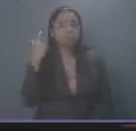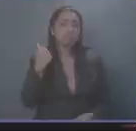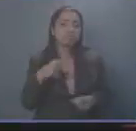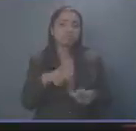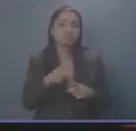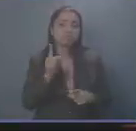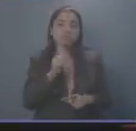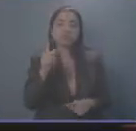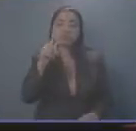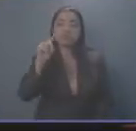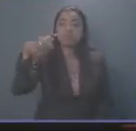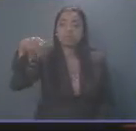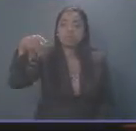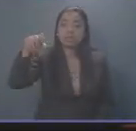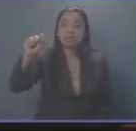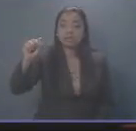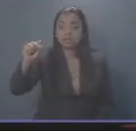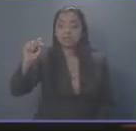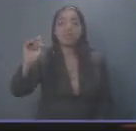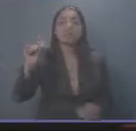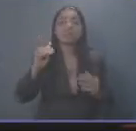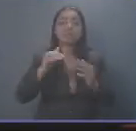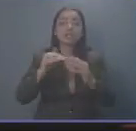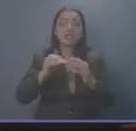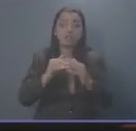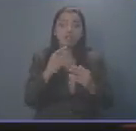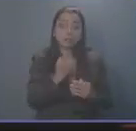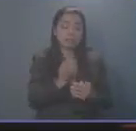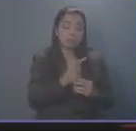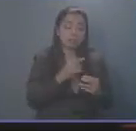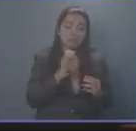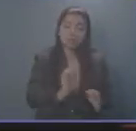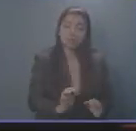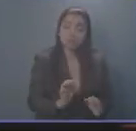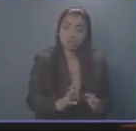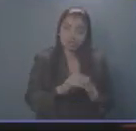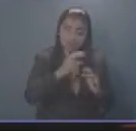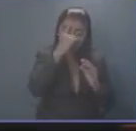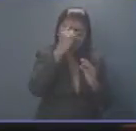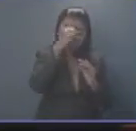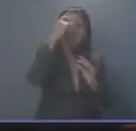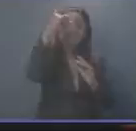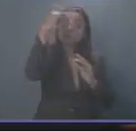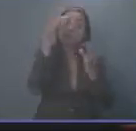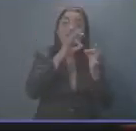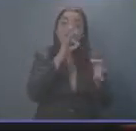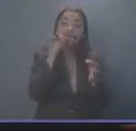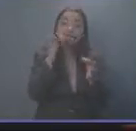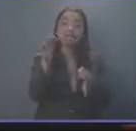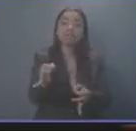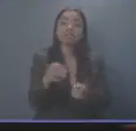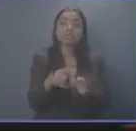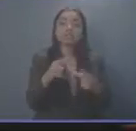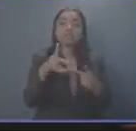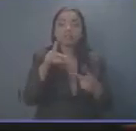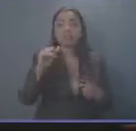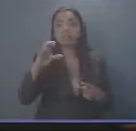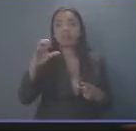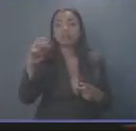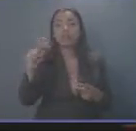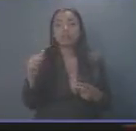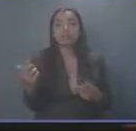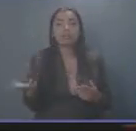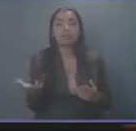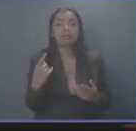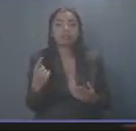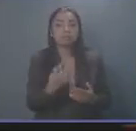solamente los tepecianos, también a los Dreamer, a los que están ahorita con el Acta de los Sueños, a los que están con el DACA, a esos jóvenes